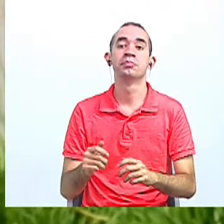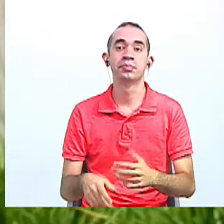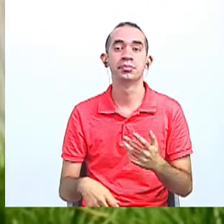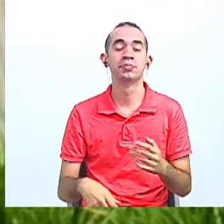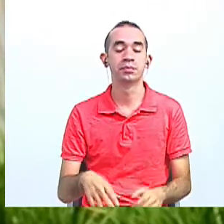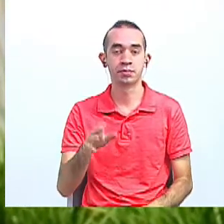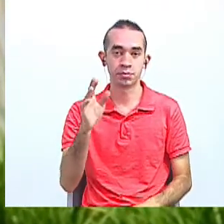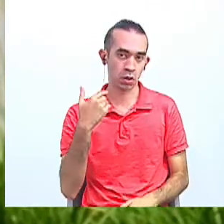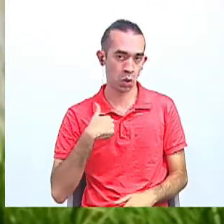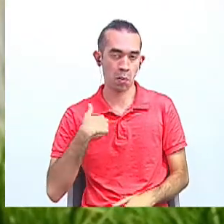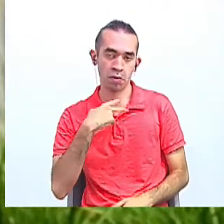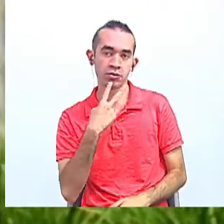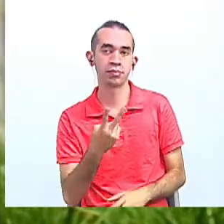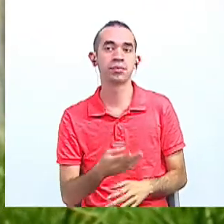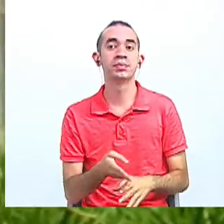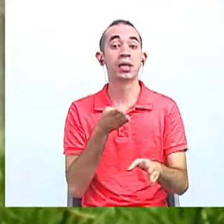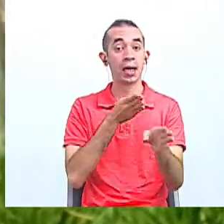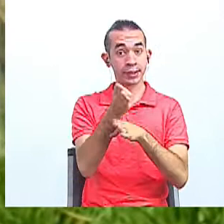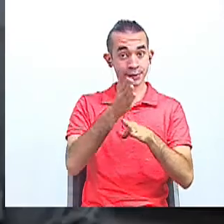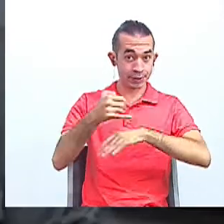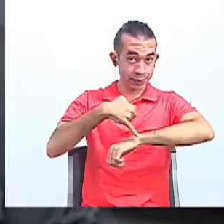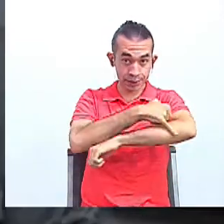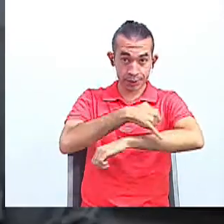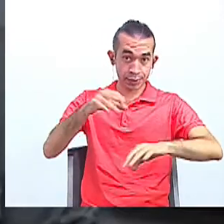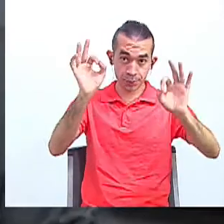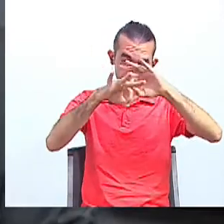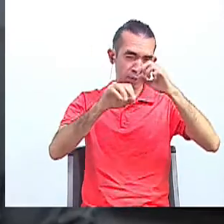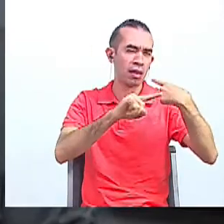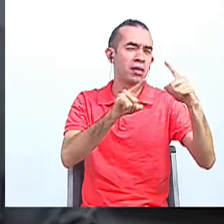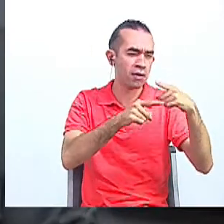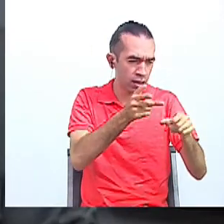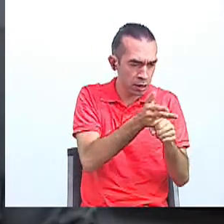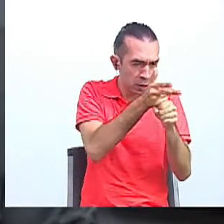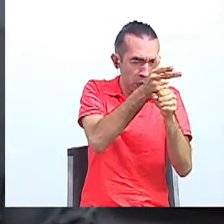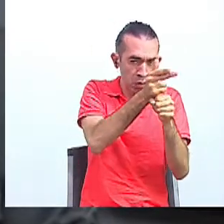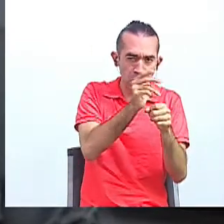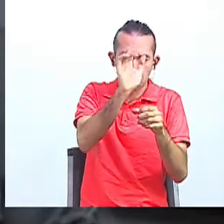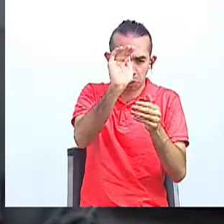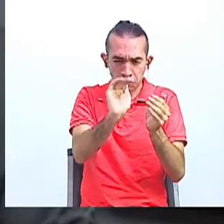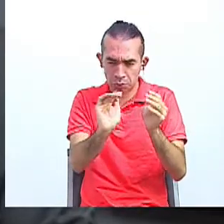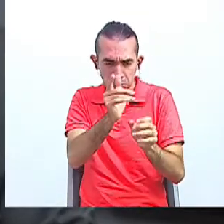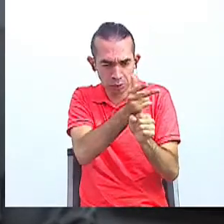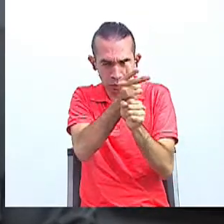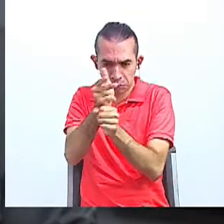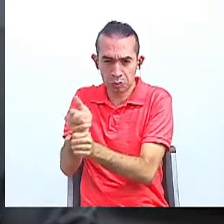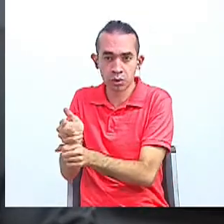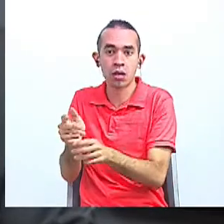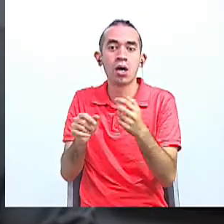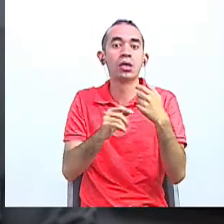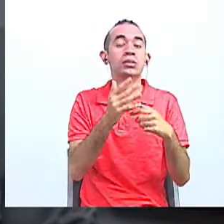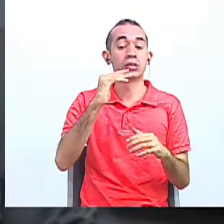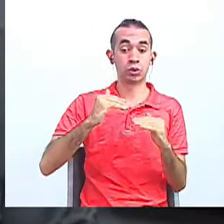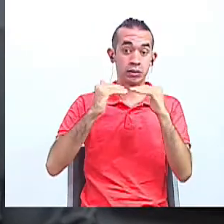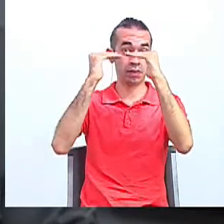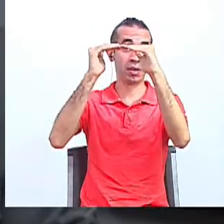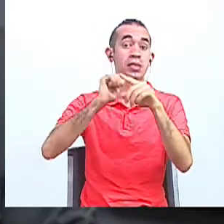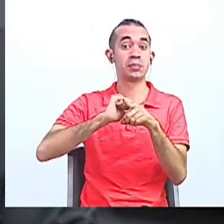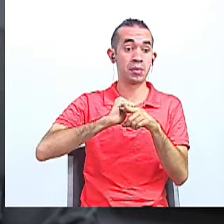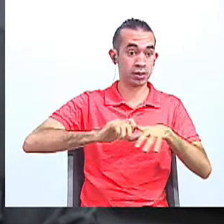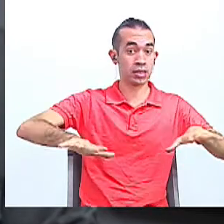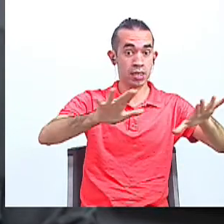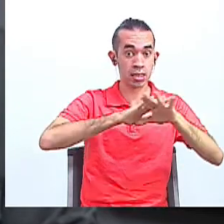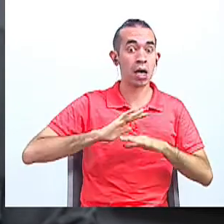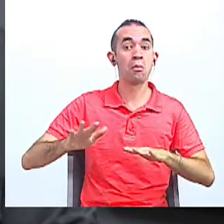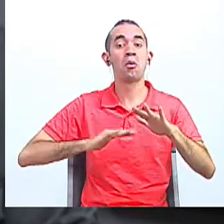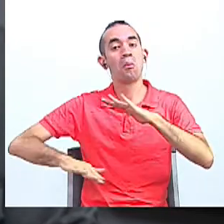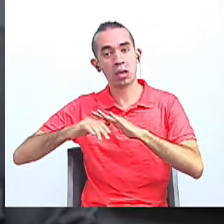En la carrera de Ingeniería Topográfica hay mucha diversidad de equipos, son 5 niveles de prácticas de campo donde los estudiantes se inician con equipo básico, inician con